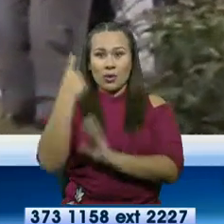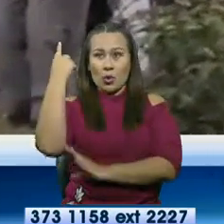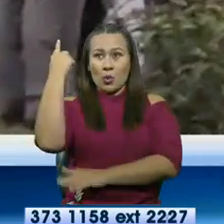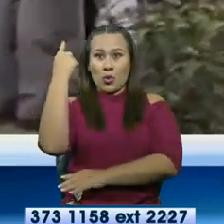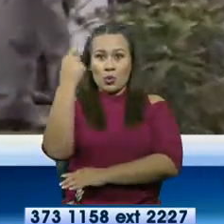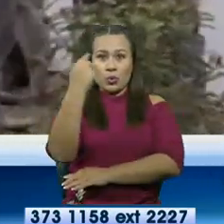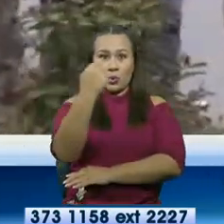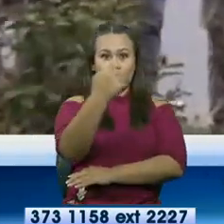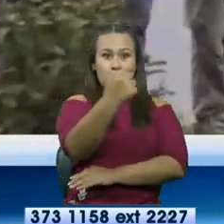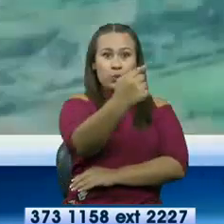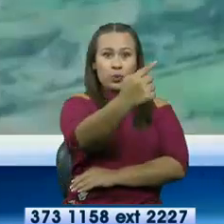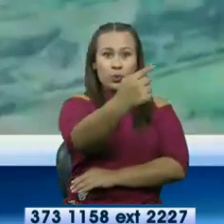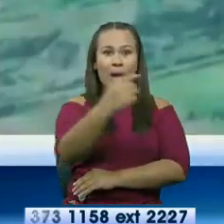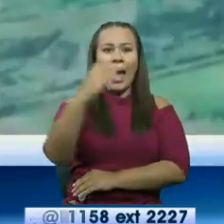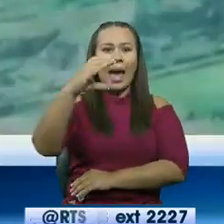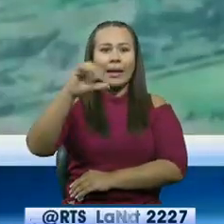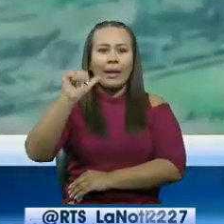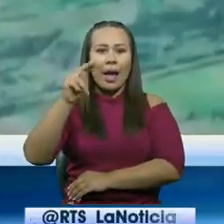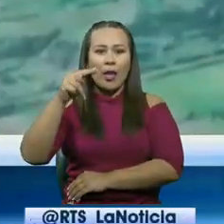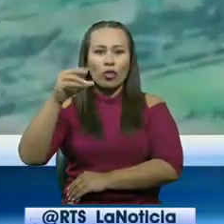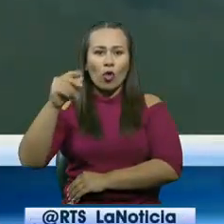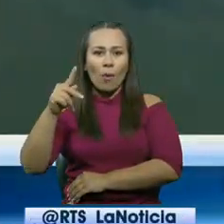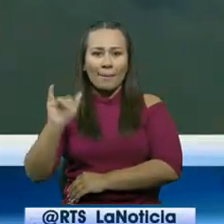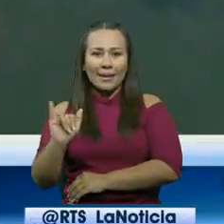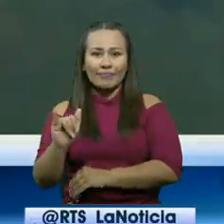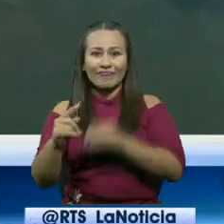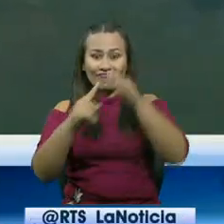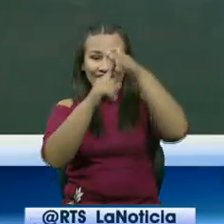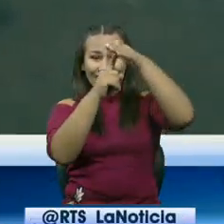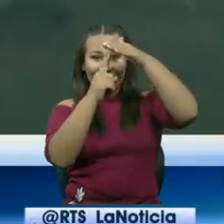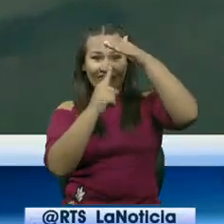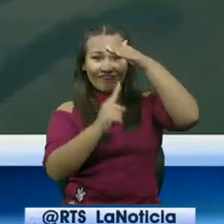gran distancia por los aires sujeto a un cable.